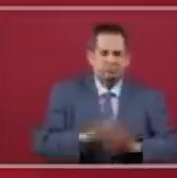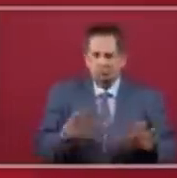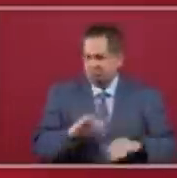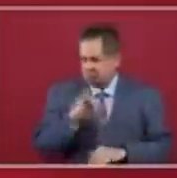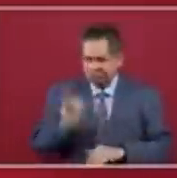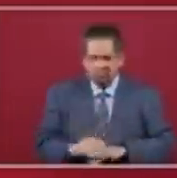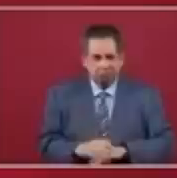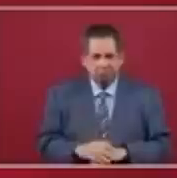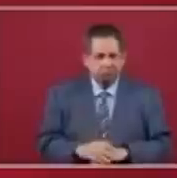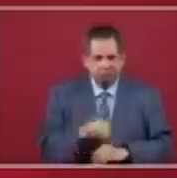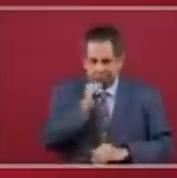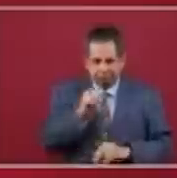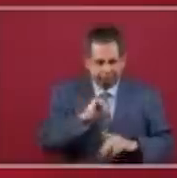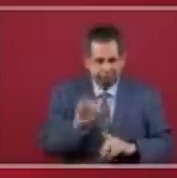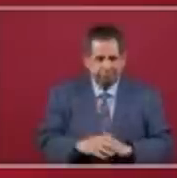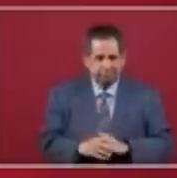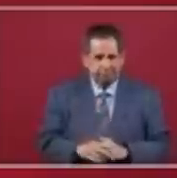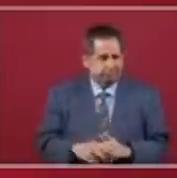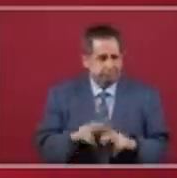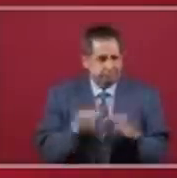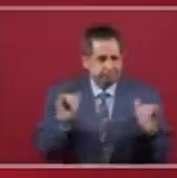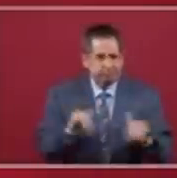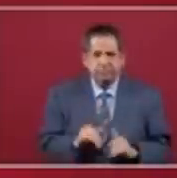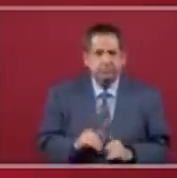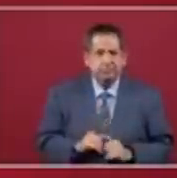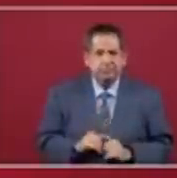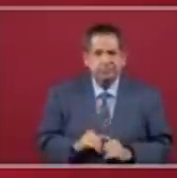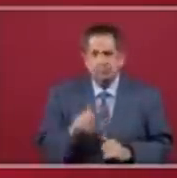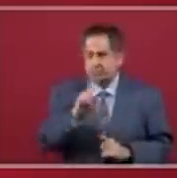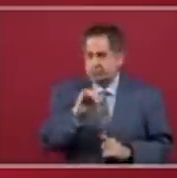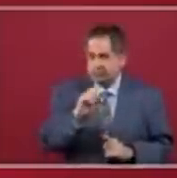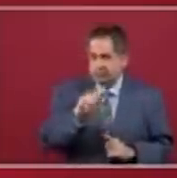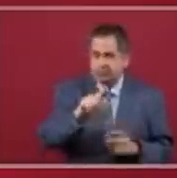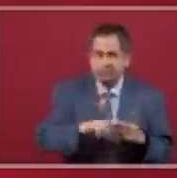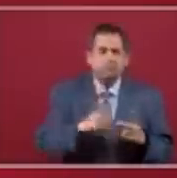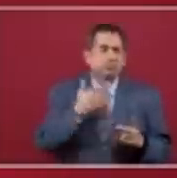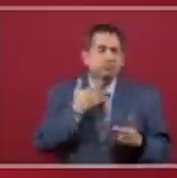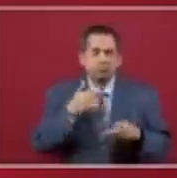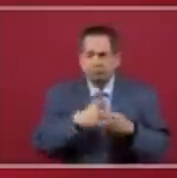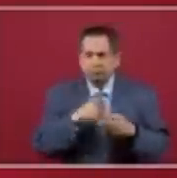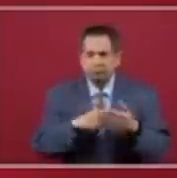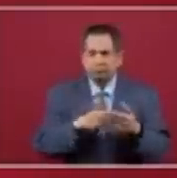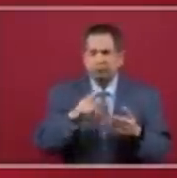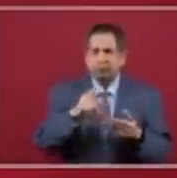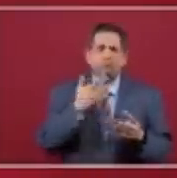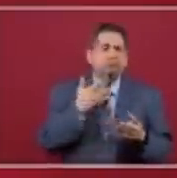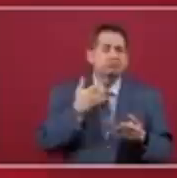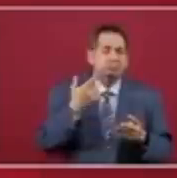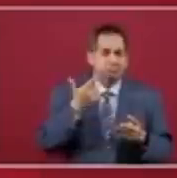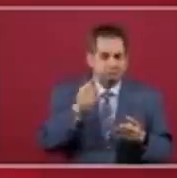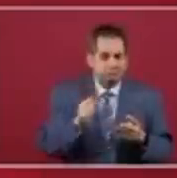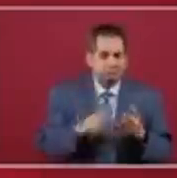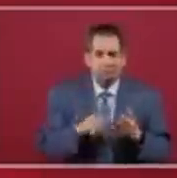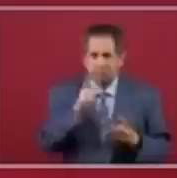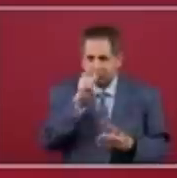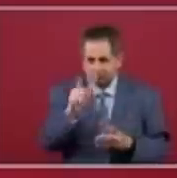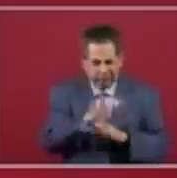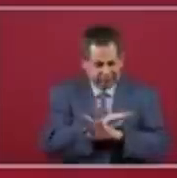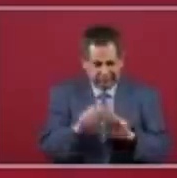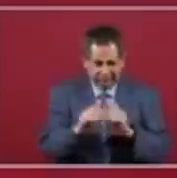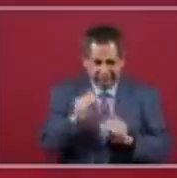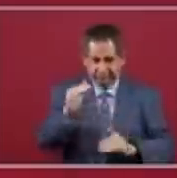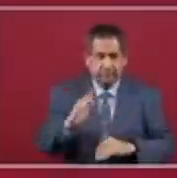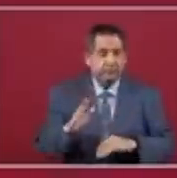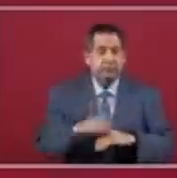nunca, ni el diésel, ni el gas, ni la luz. Y digo esto